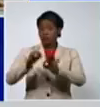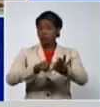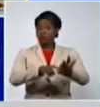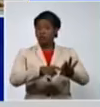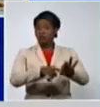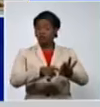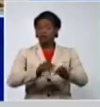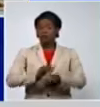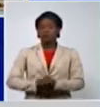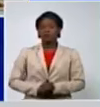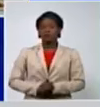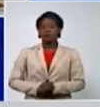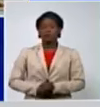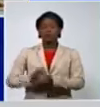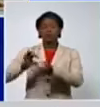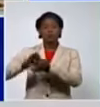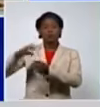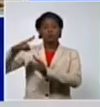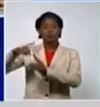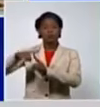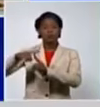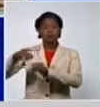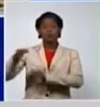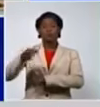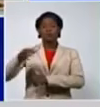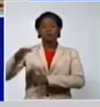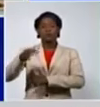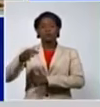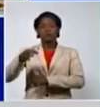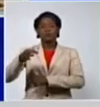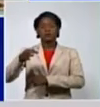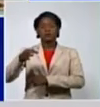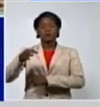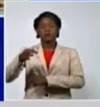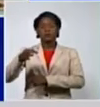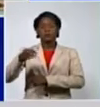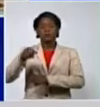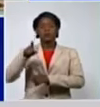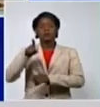de Guantánamo en sexto lugar con una tasa de